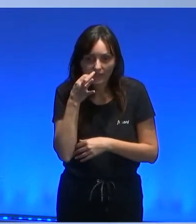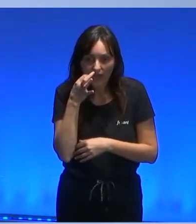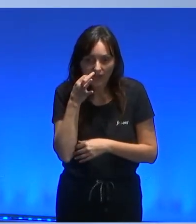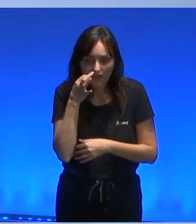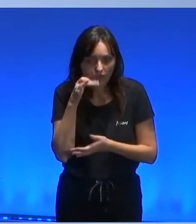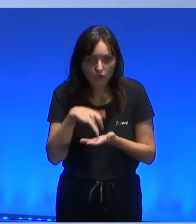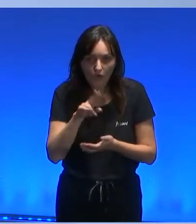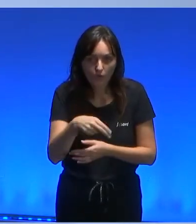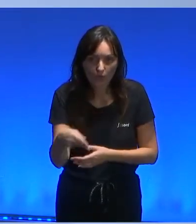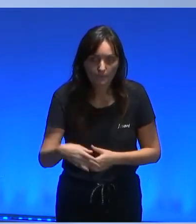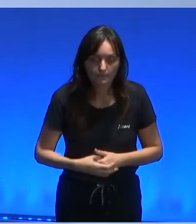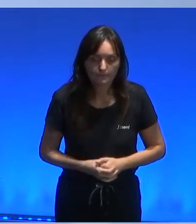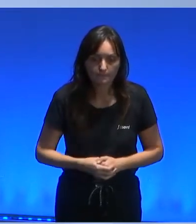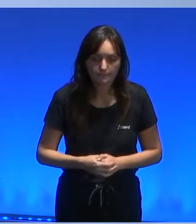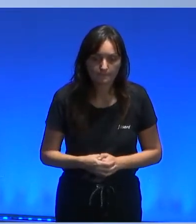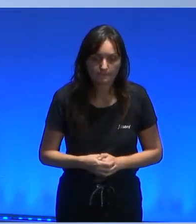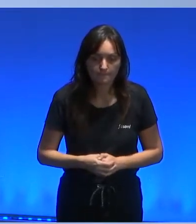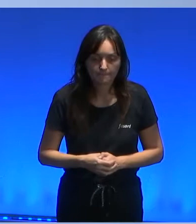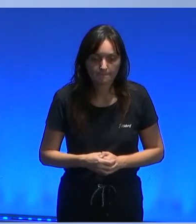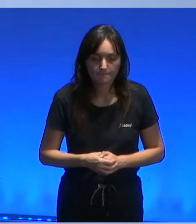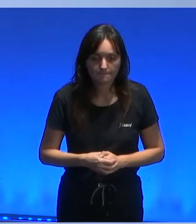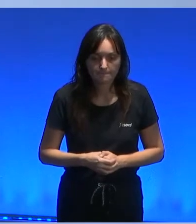nunca.